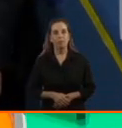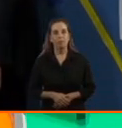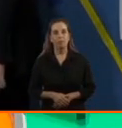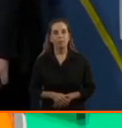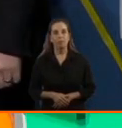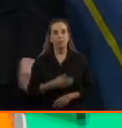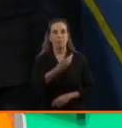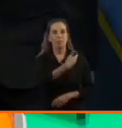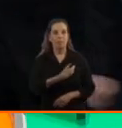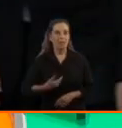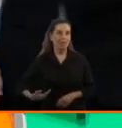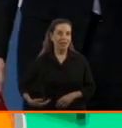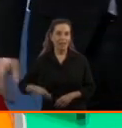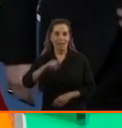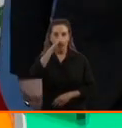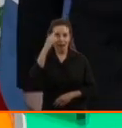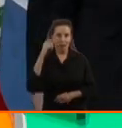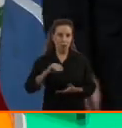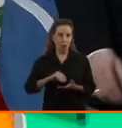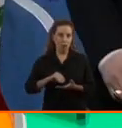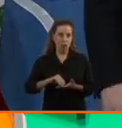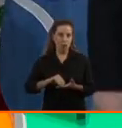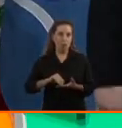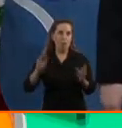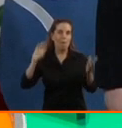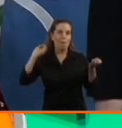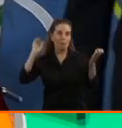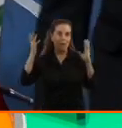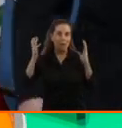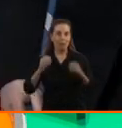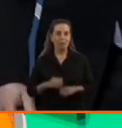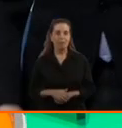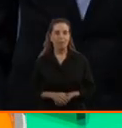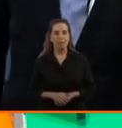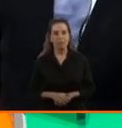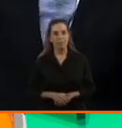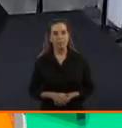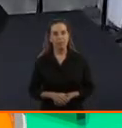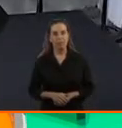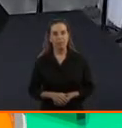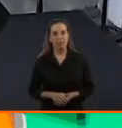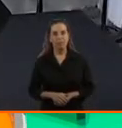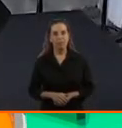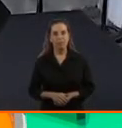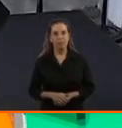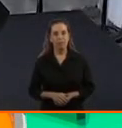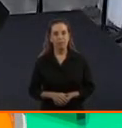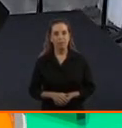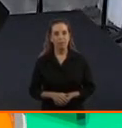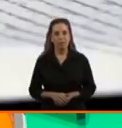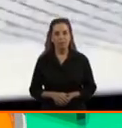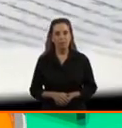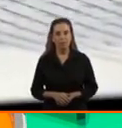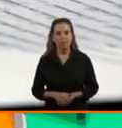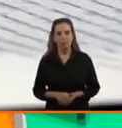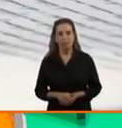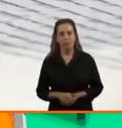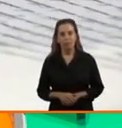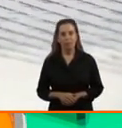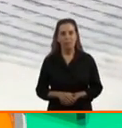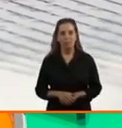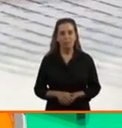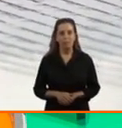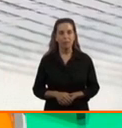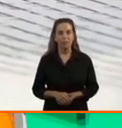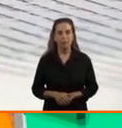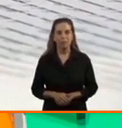que nacen de proyectos políticos cuyas campañas electorales fueron muy disruptivas, ¿no? Si usted piensa en algunos